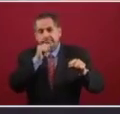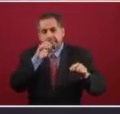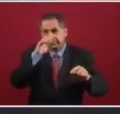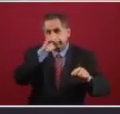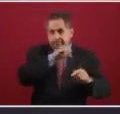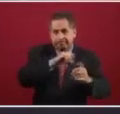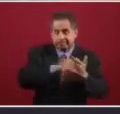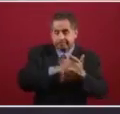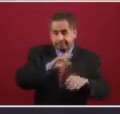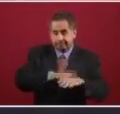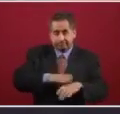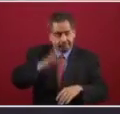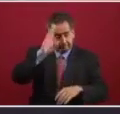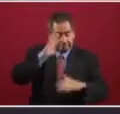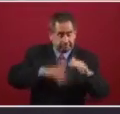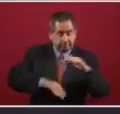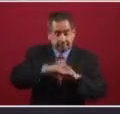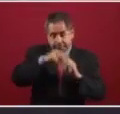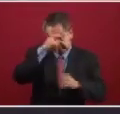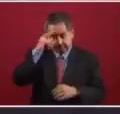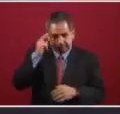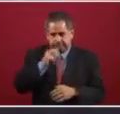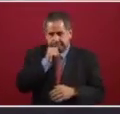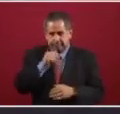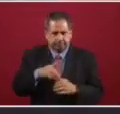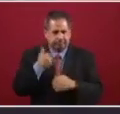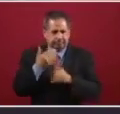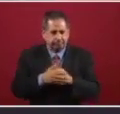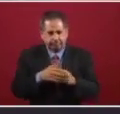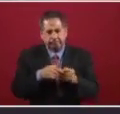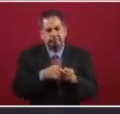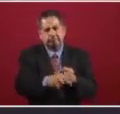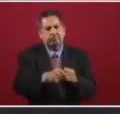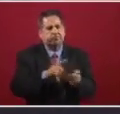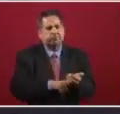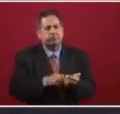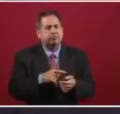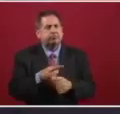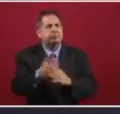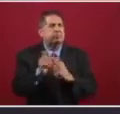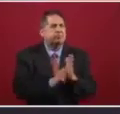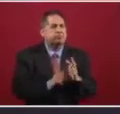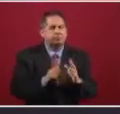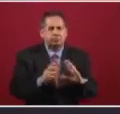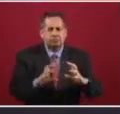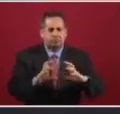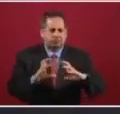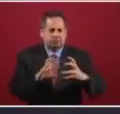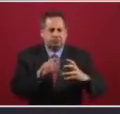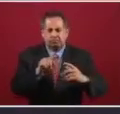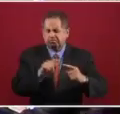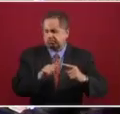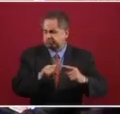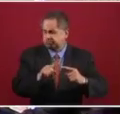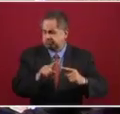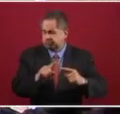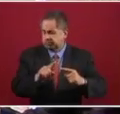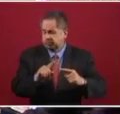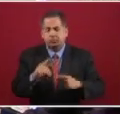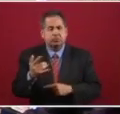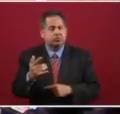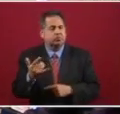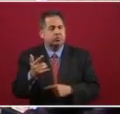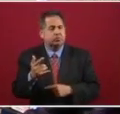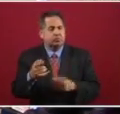temperaturas máximas de verano, y esas serán durante el mes, la segunda parte del mes de